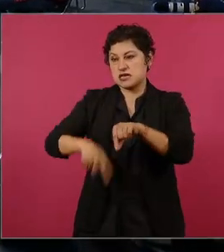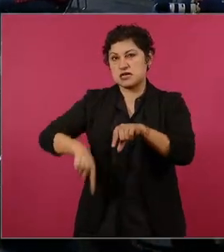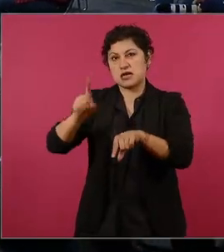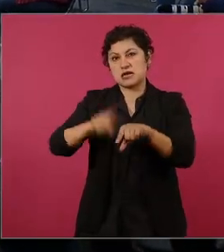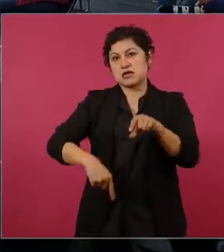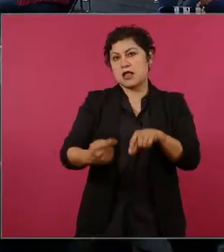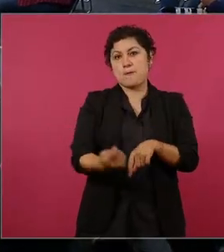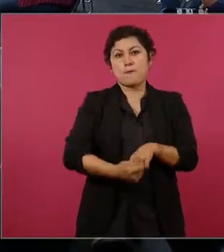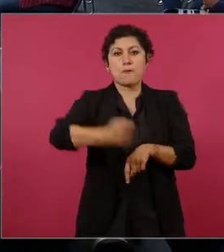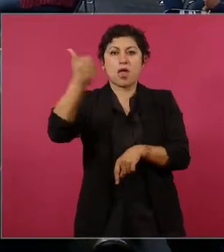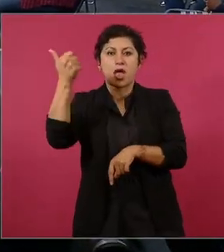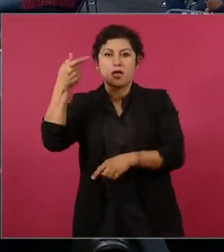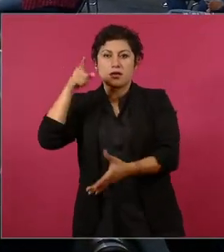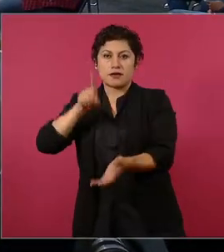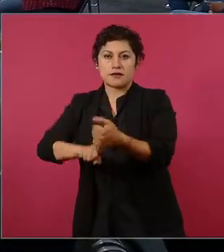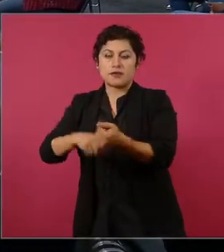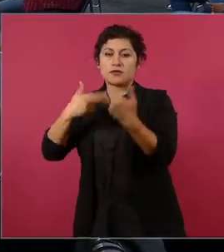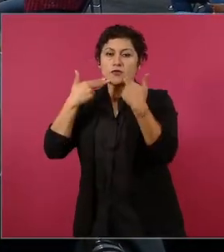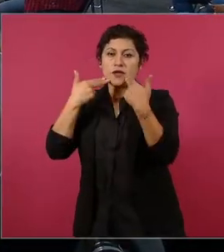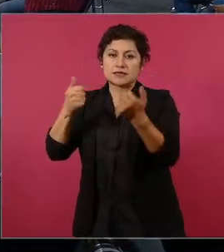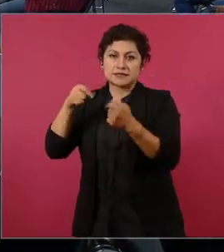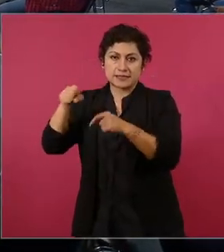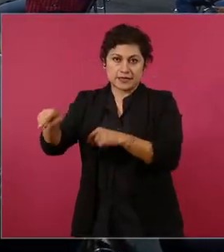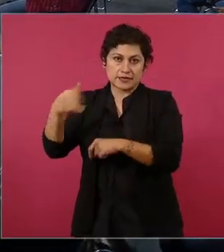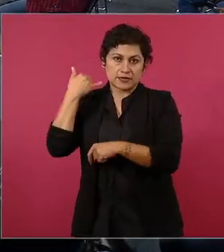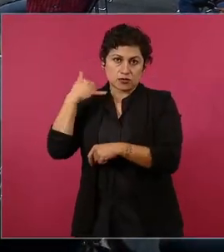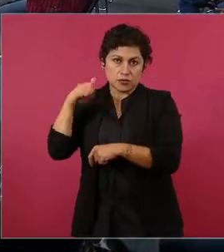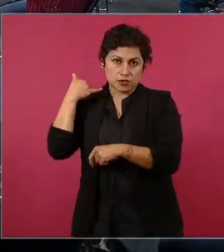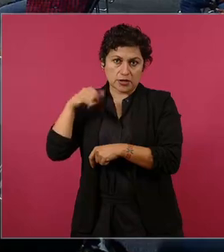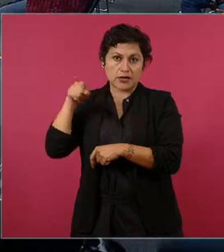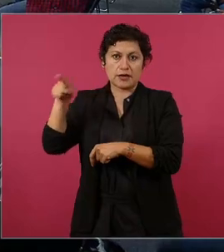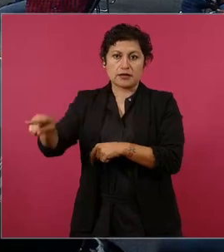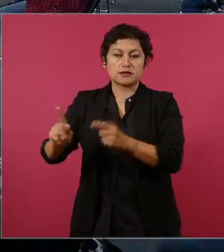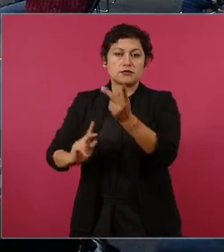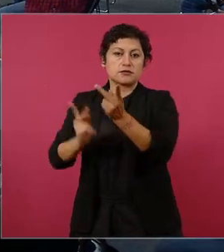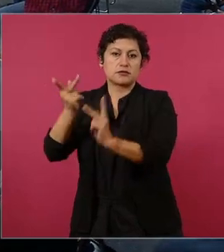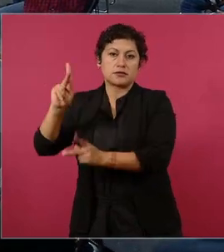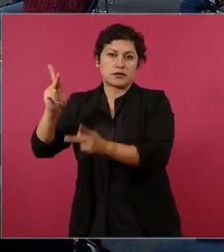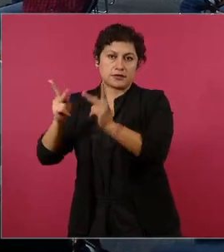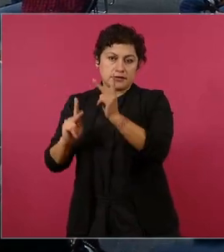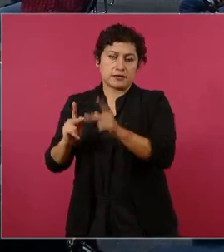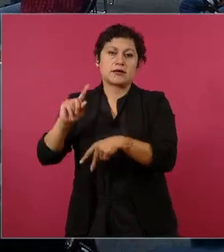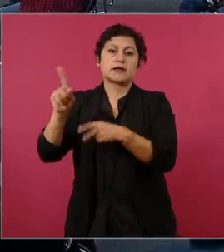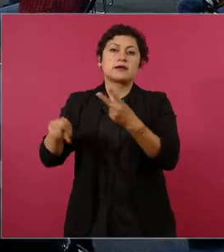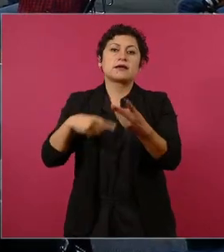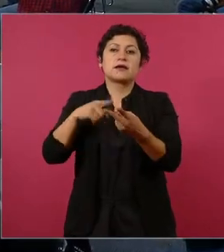haciendas henequeneras de Yucatán, en las haciendas cañeras.